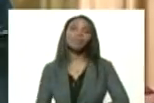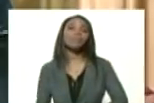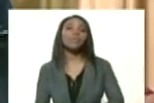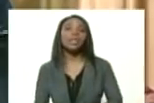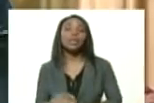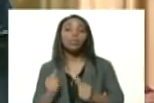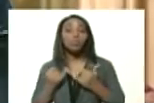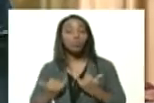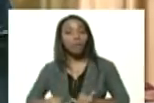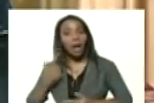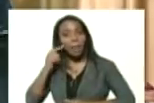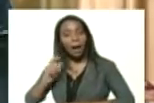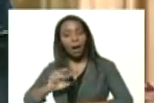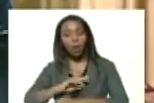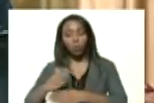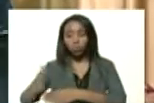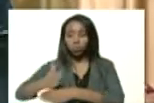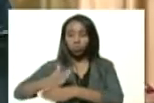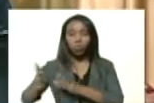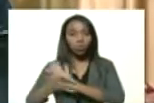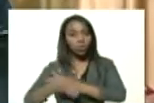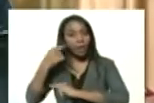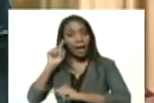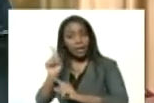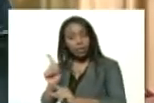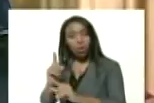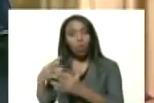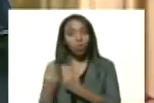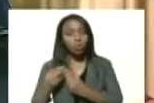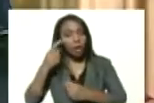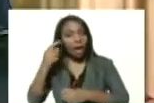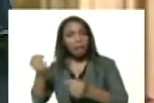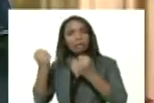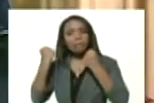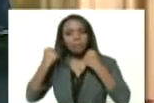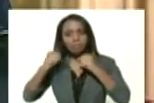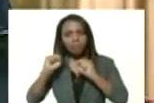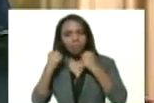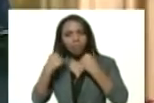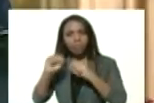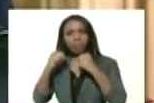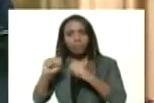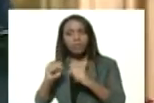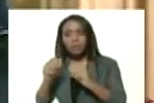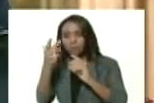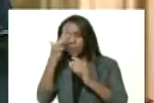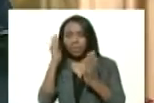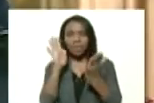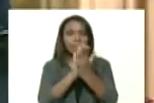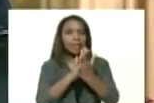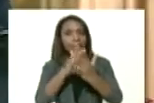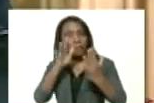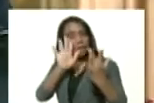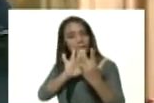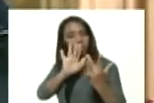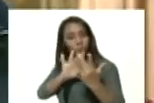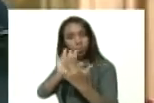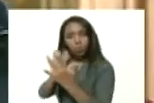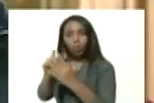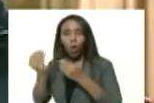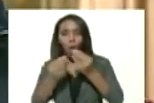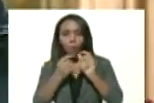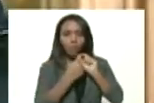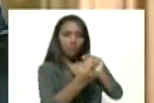inmediatamente para poder compartir con ellos de manera pragmática práctica directa rápida dinámica los